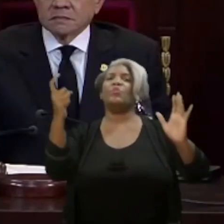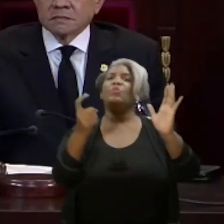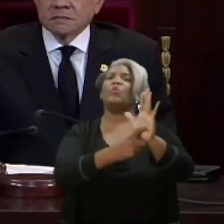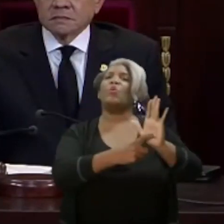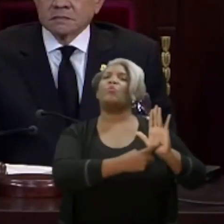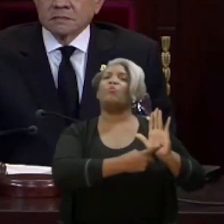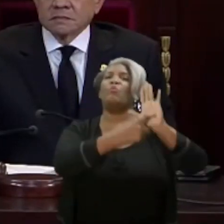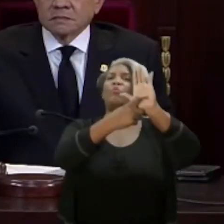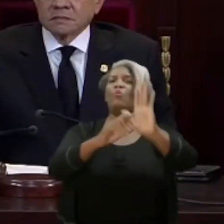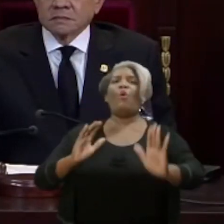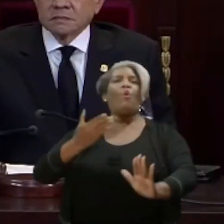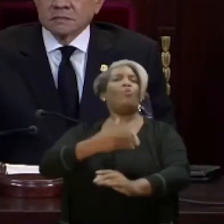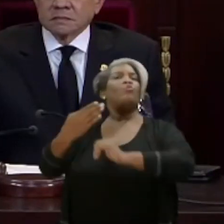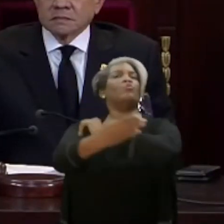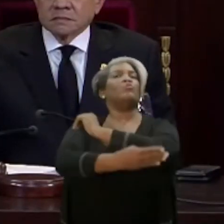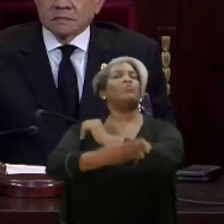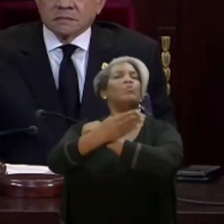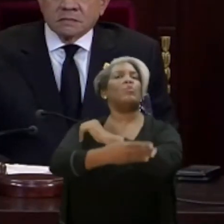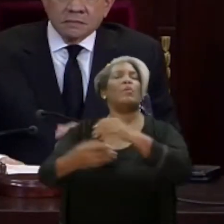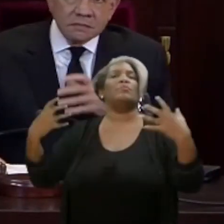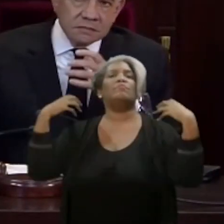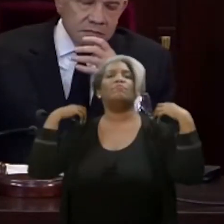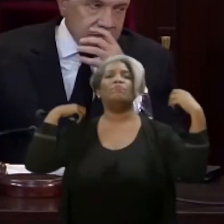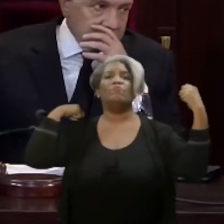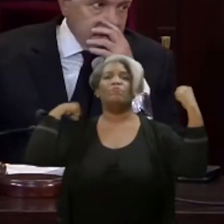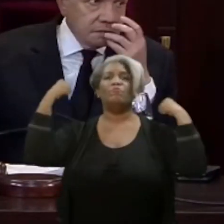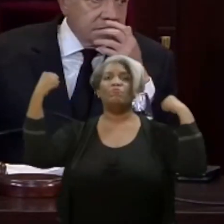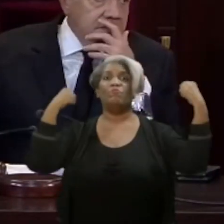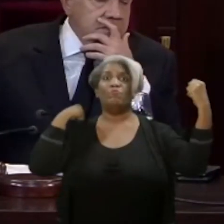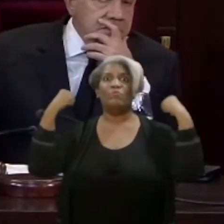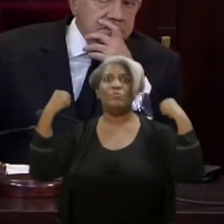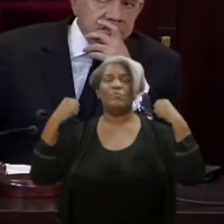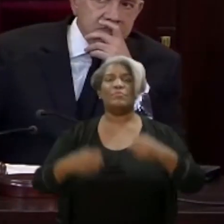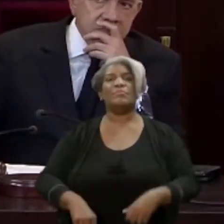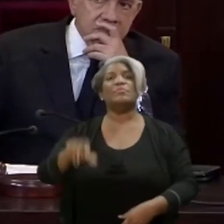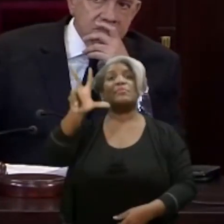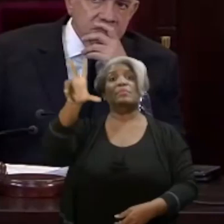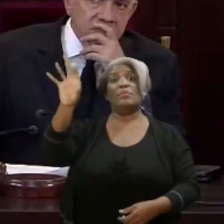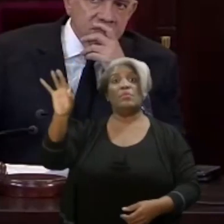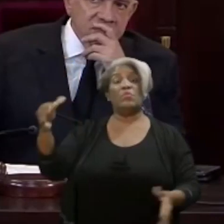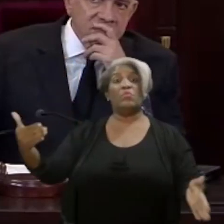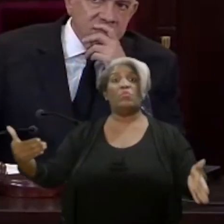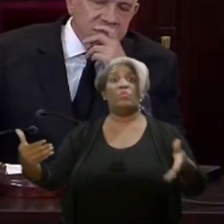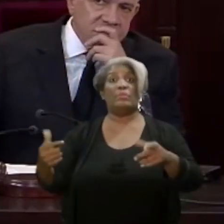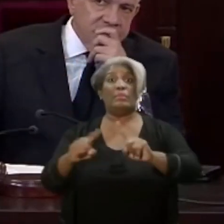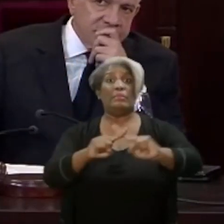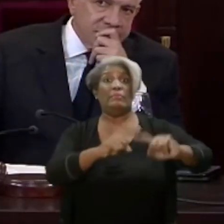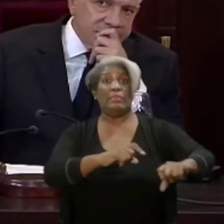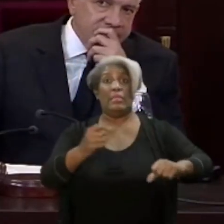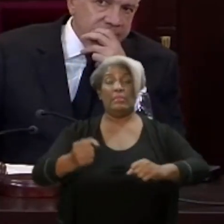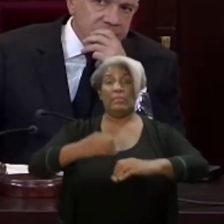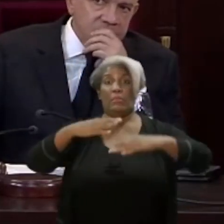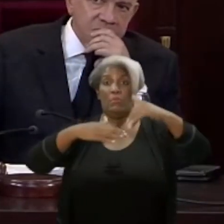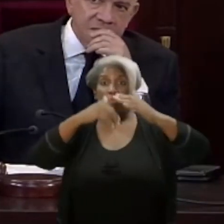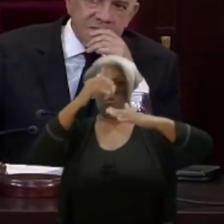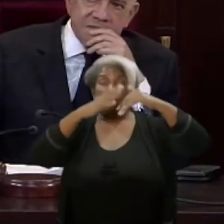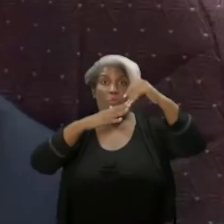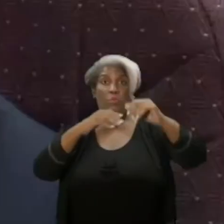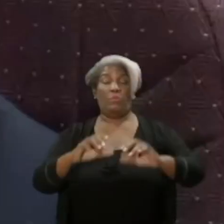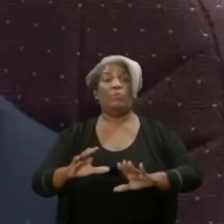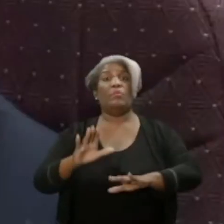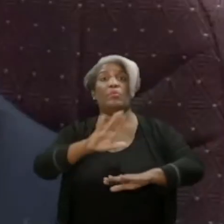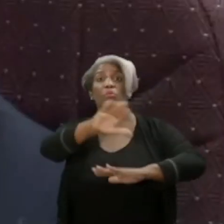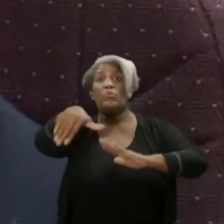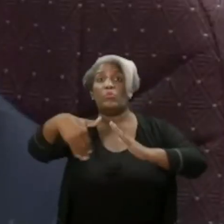deporte. Durante el 2022 se construyeron 39 obras deportivas entre polideportivos y otras instalaciones similares en toda